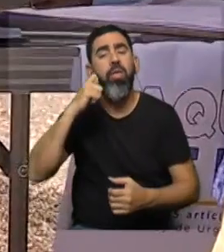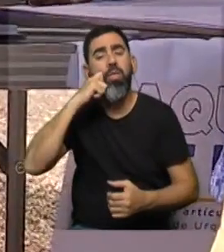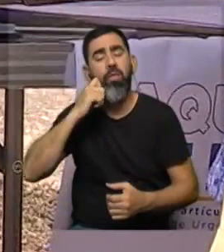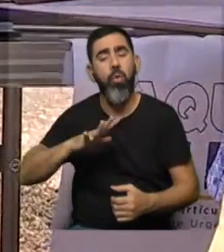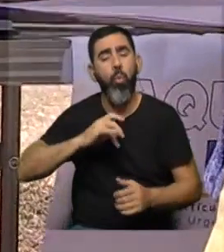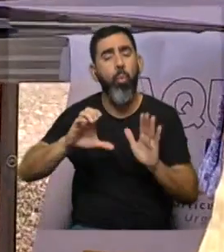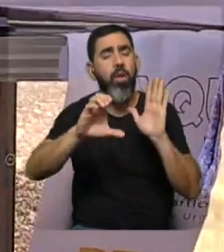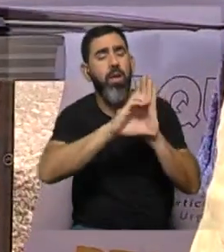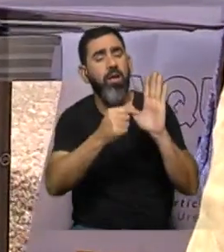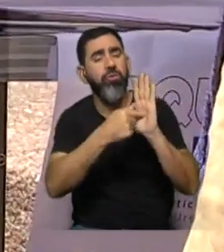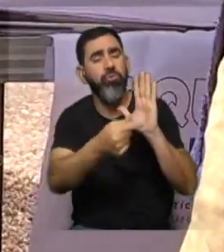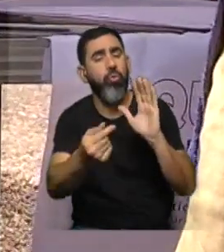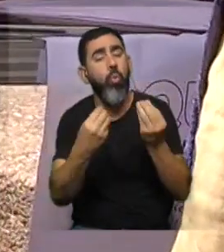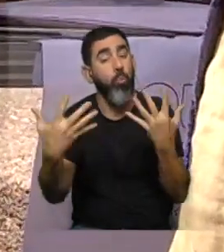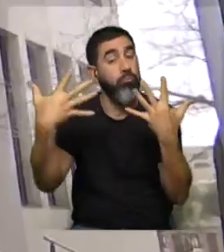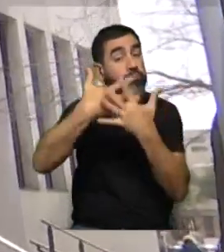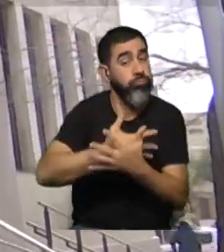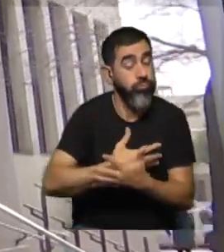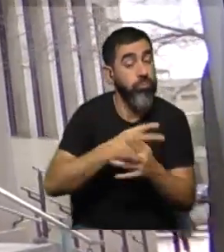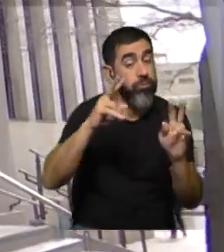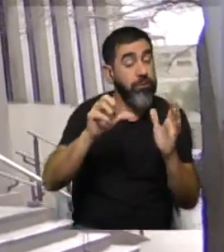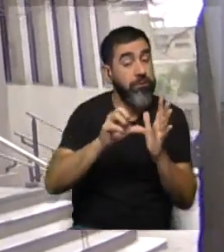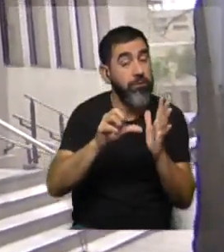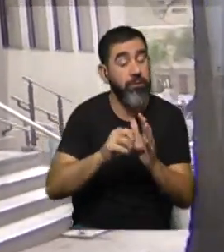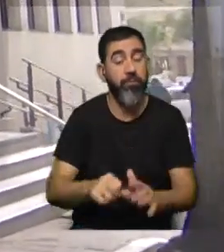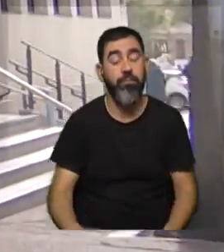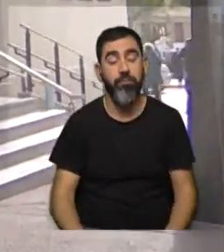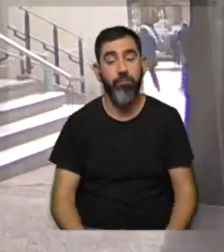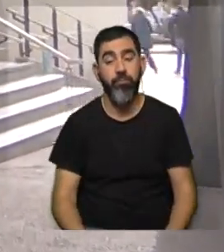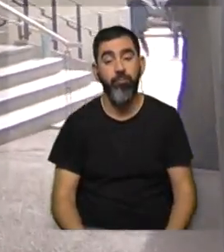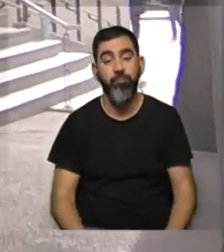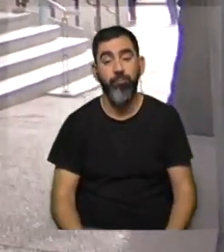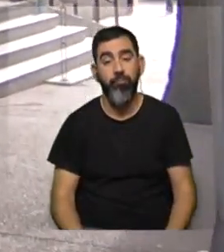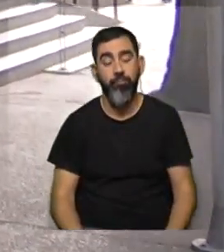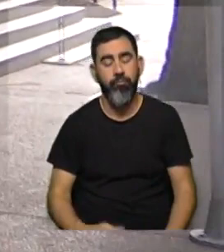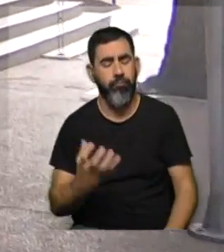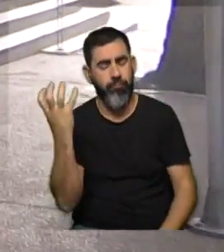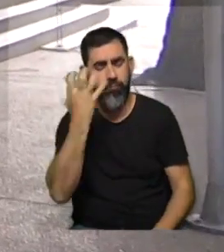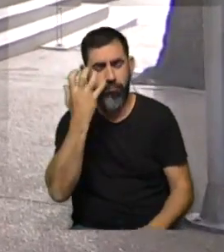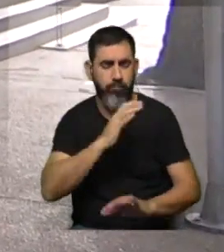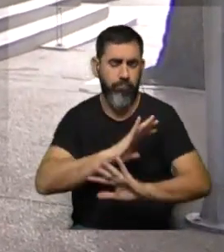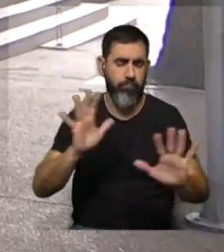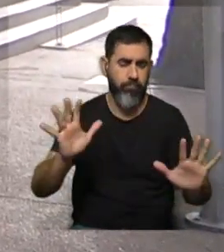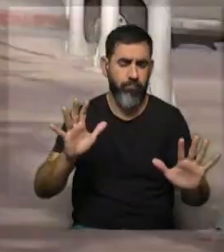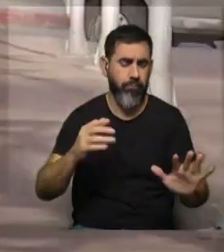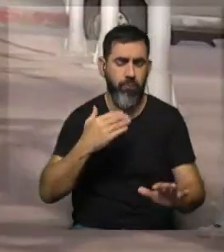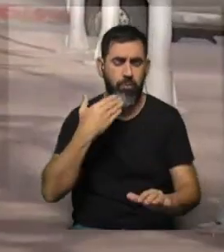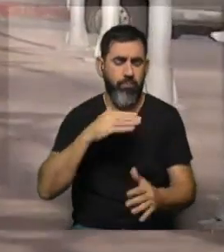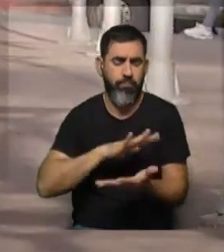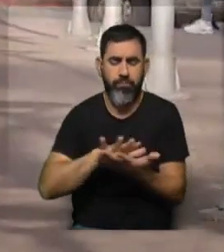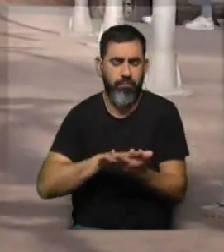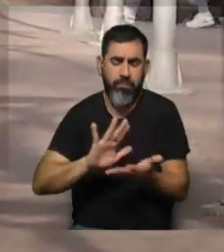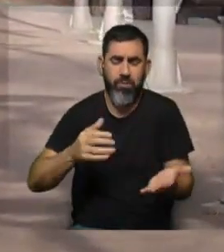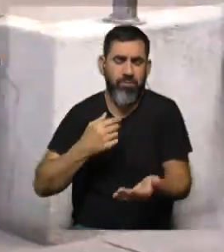de la Constitución cuánto puede dañar lo que es la sostenibilidad de sistemas de acuerdo Yo que está haciendo es una barbaridad eso De verdad no tiene pies ni cabeza